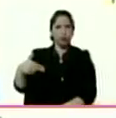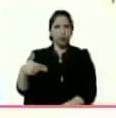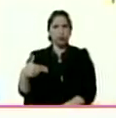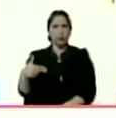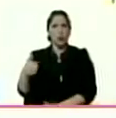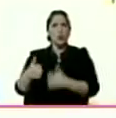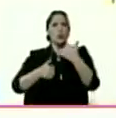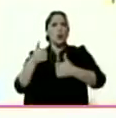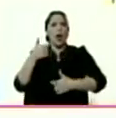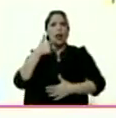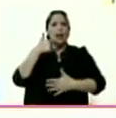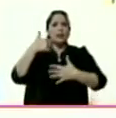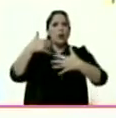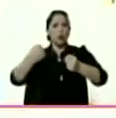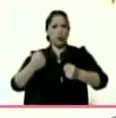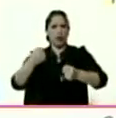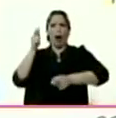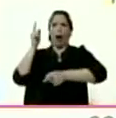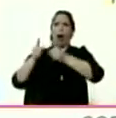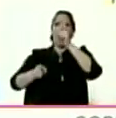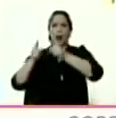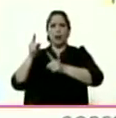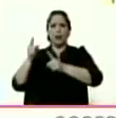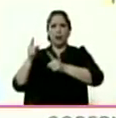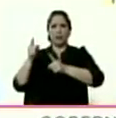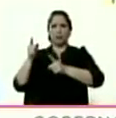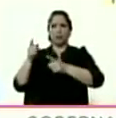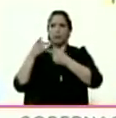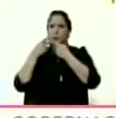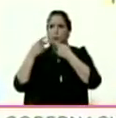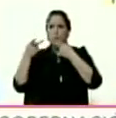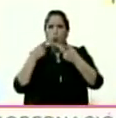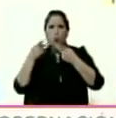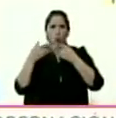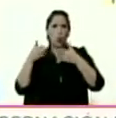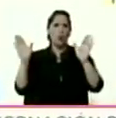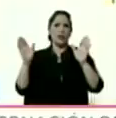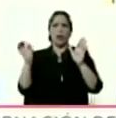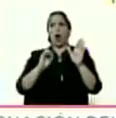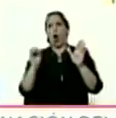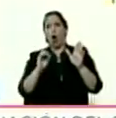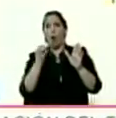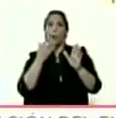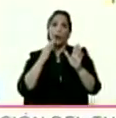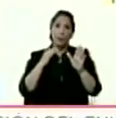de alguien que es una figura pública, o